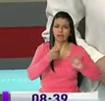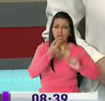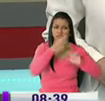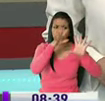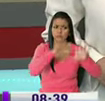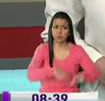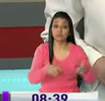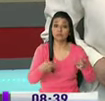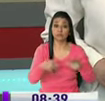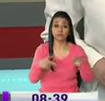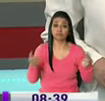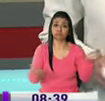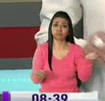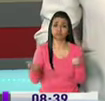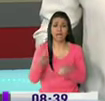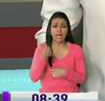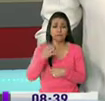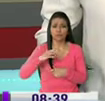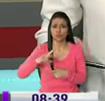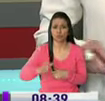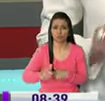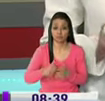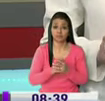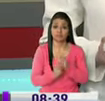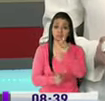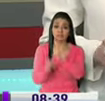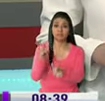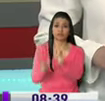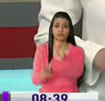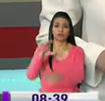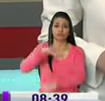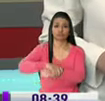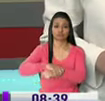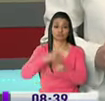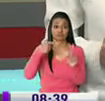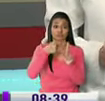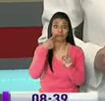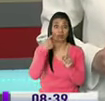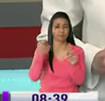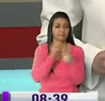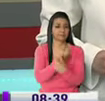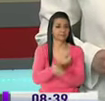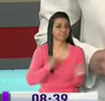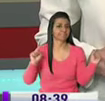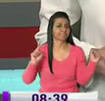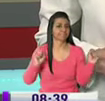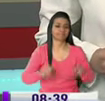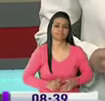del pesado vehículo. Varios sujetos fueron capturados y el hombre plagiado rescatado.